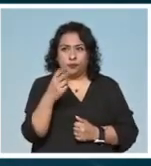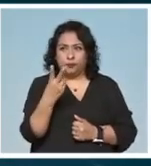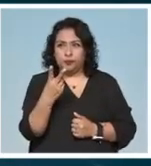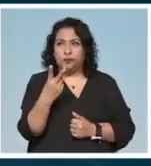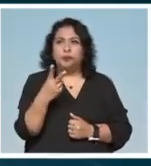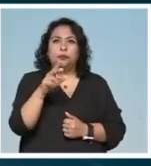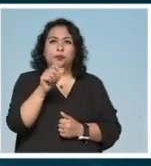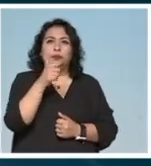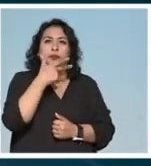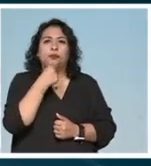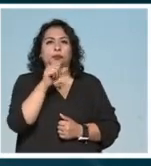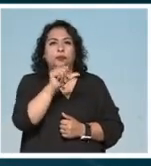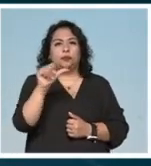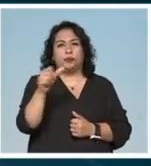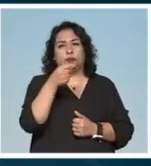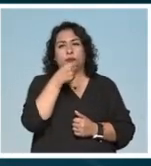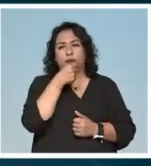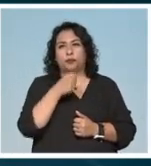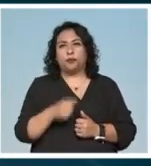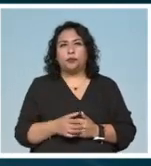22, Alberto Aranda.